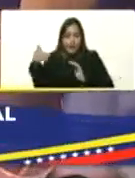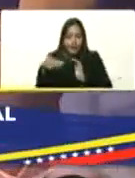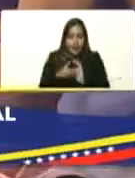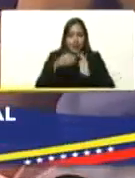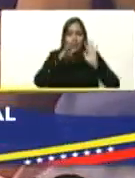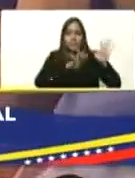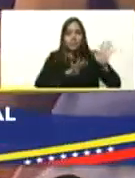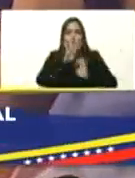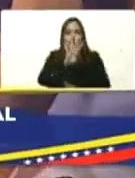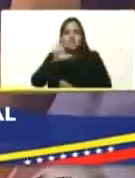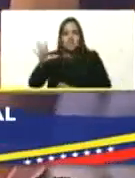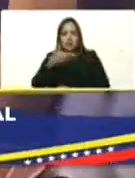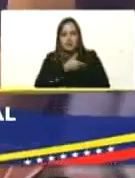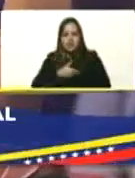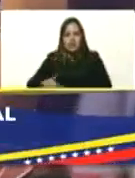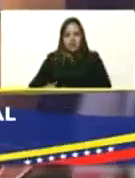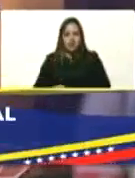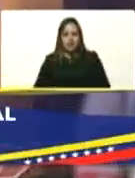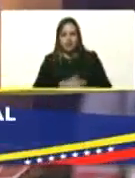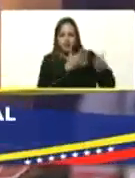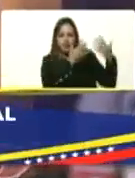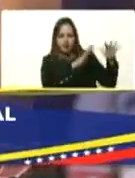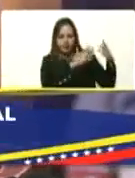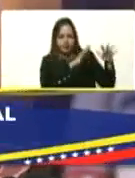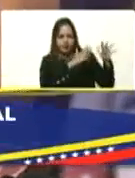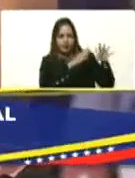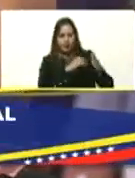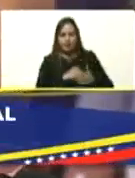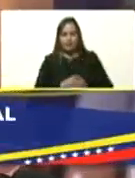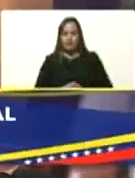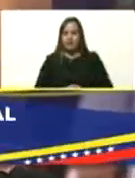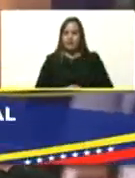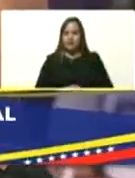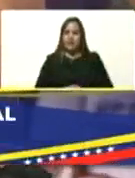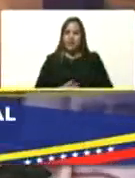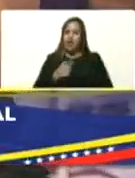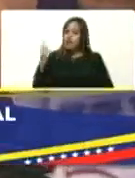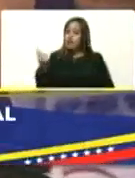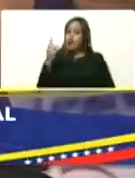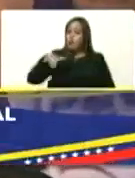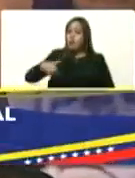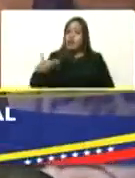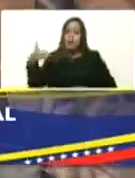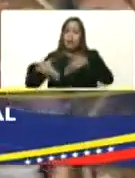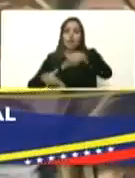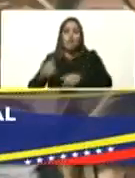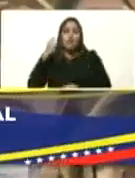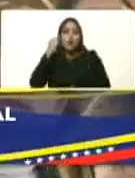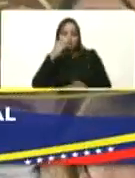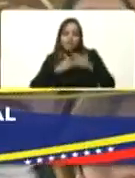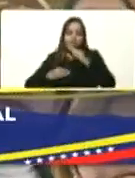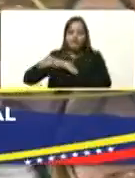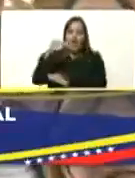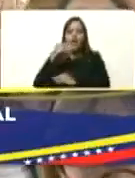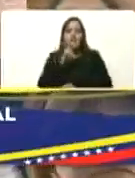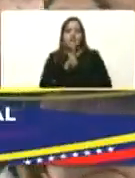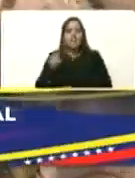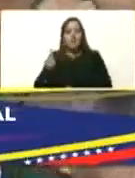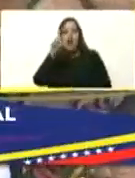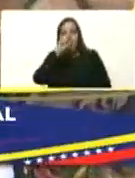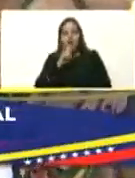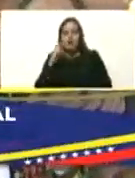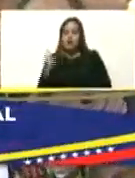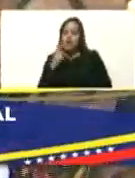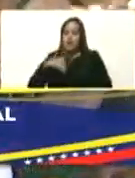1945, presidente, solo podían votar las mujeres mayores de 21 años y solo